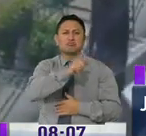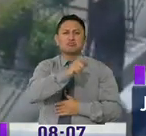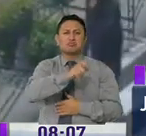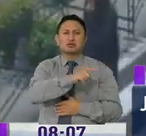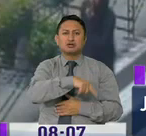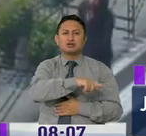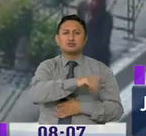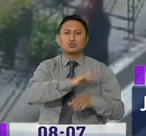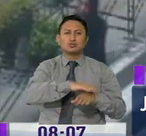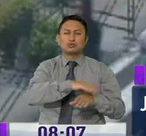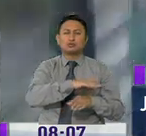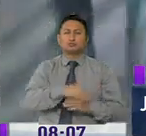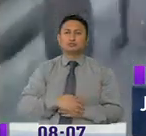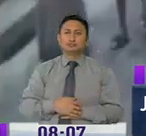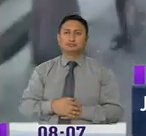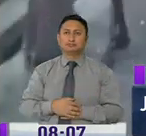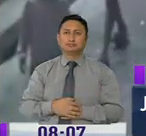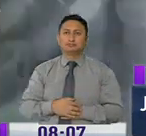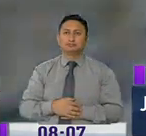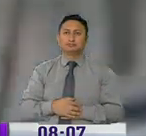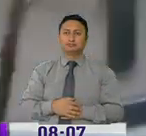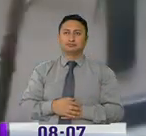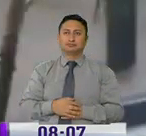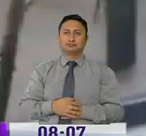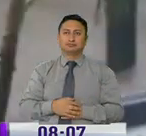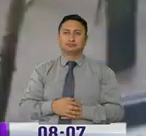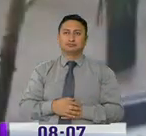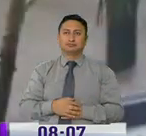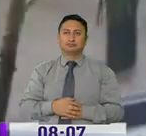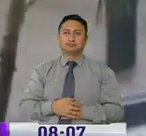personas involucradas en este caso.